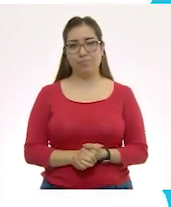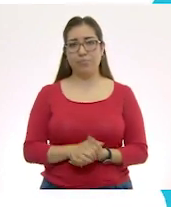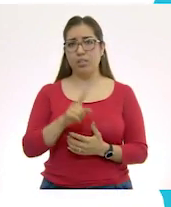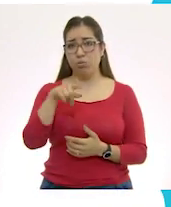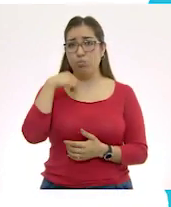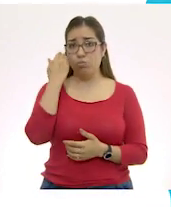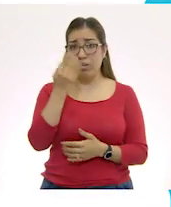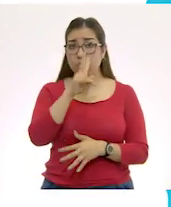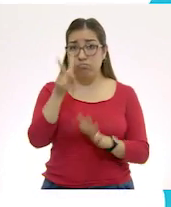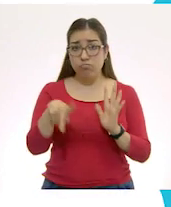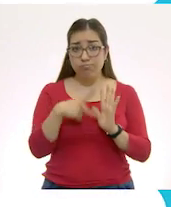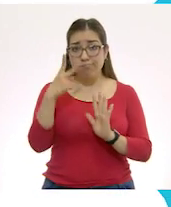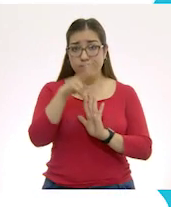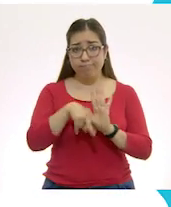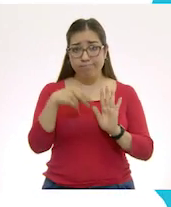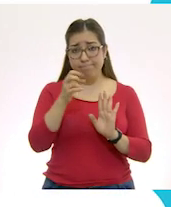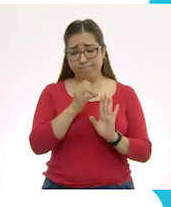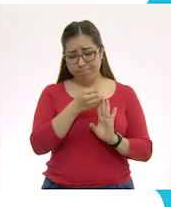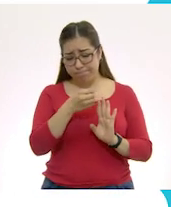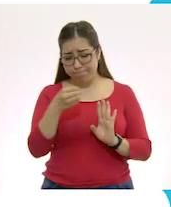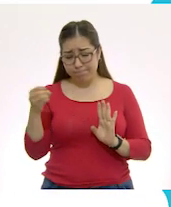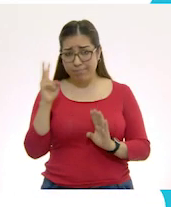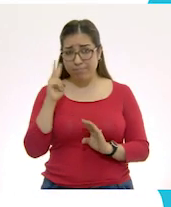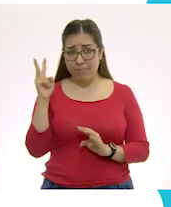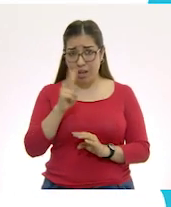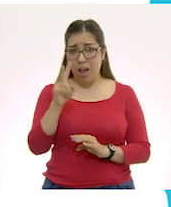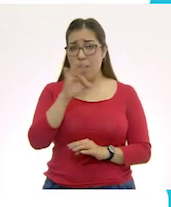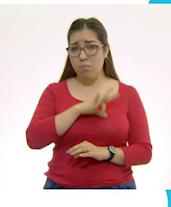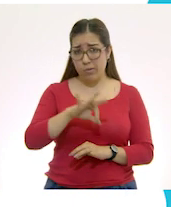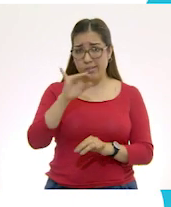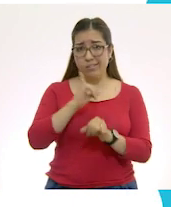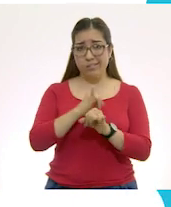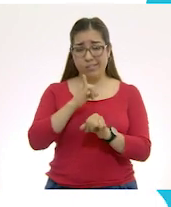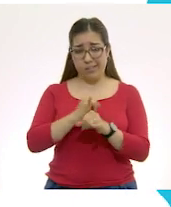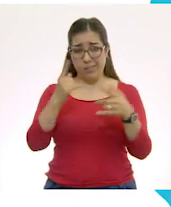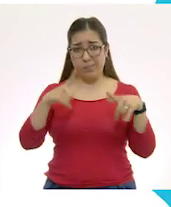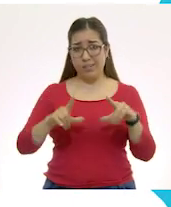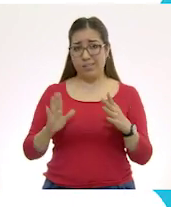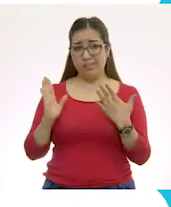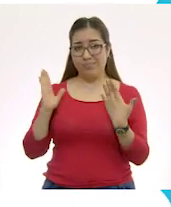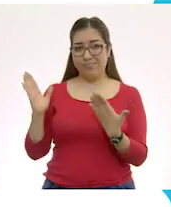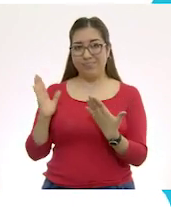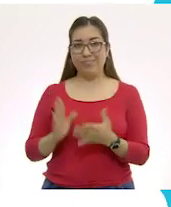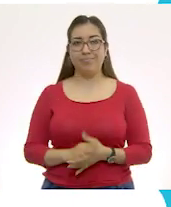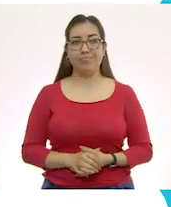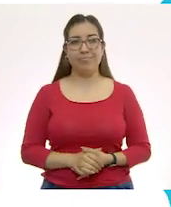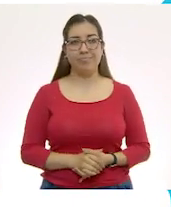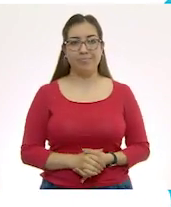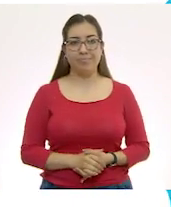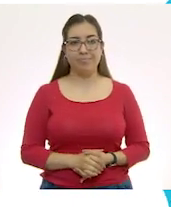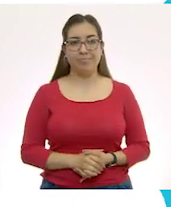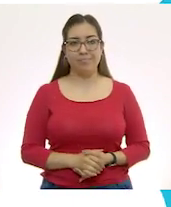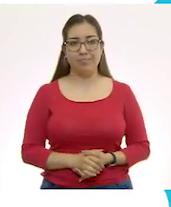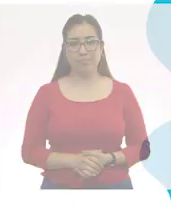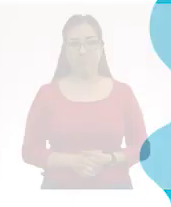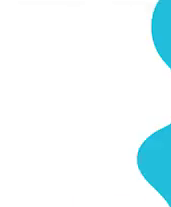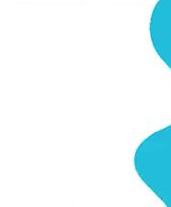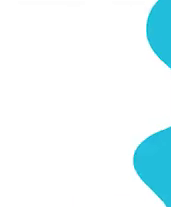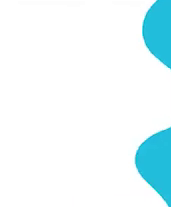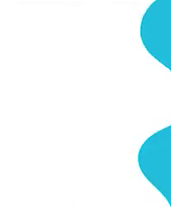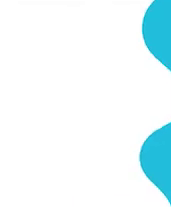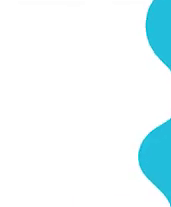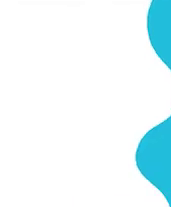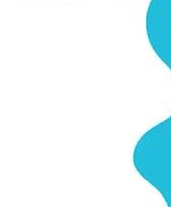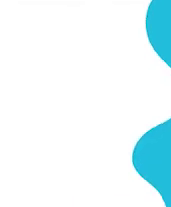si quieres volver a ver los programas de aprende en casa 3 los puedes encontrar en la siguiente liga aprende en casa punto sep